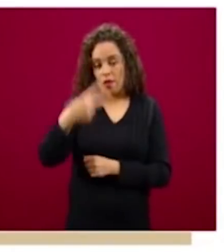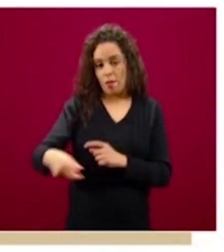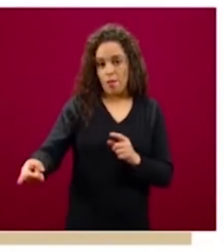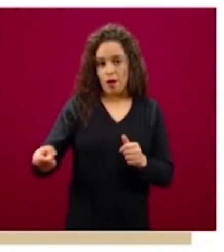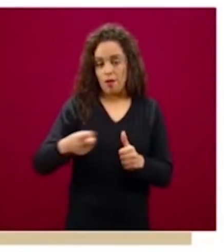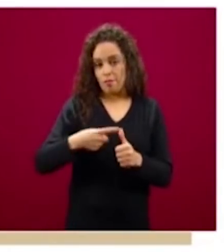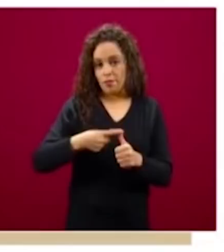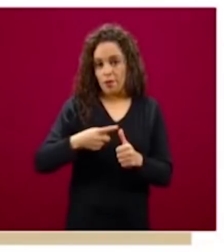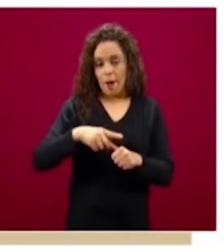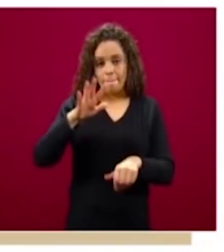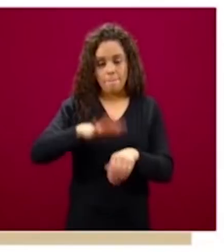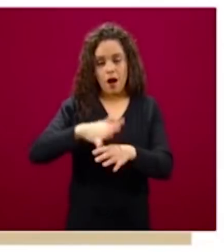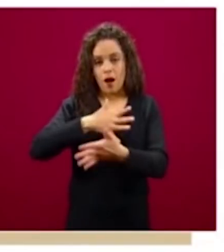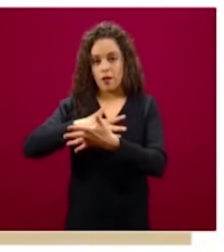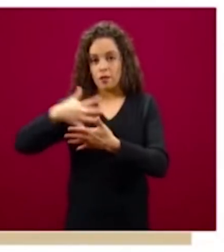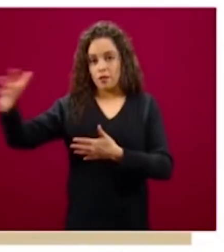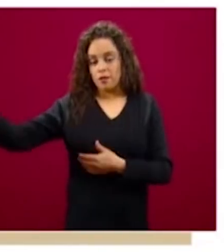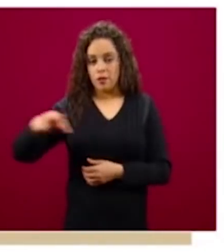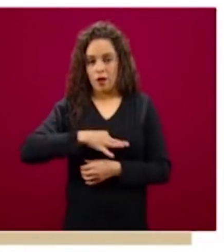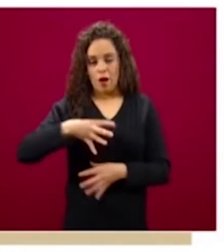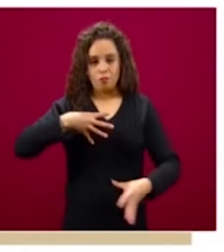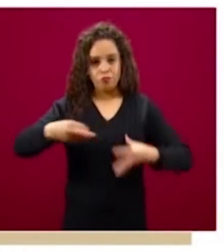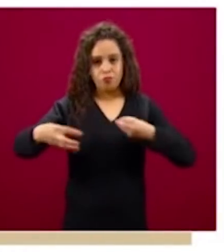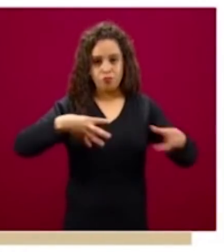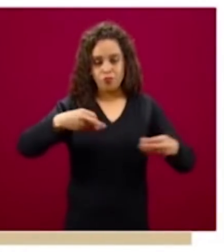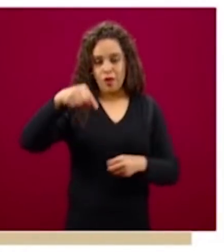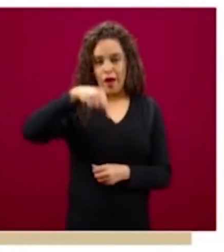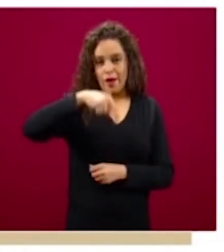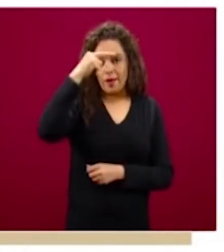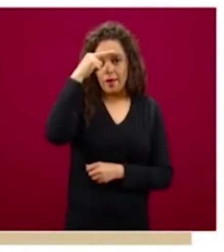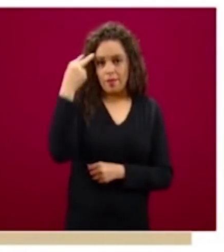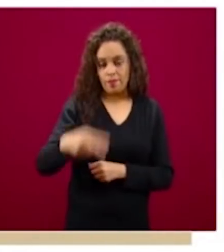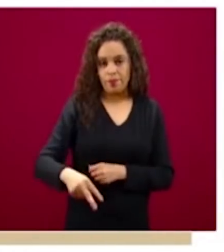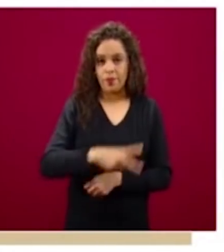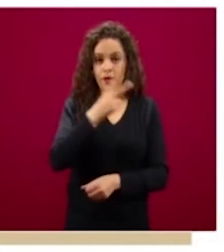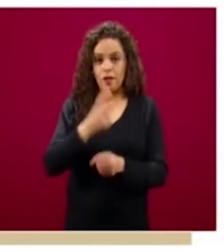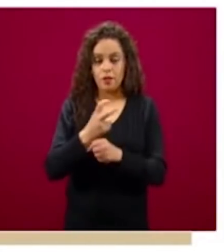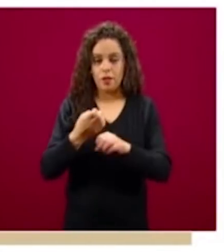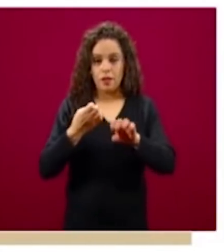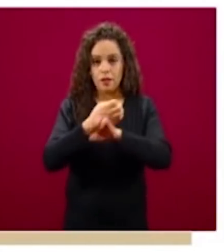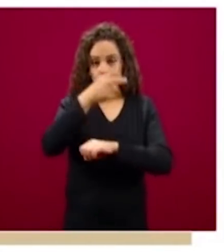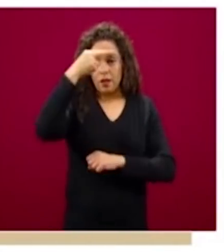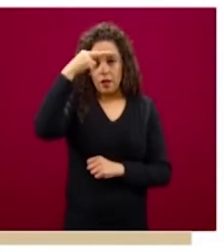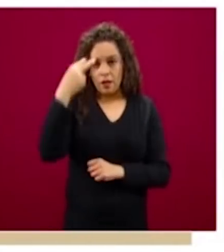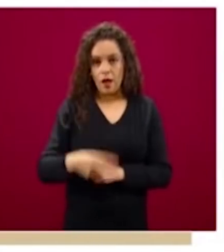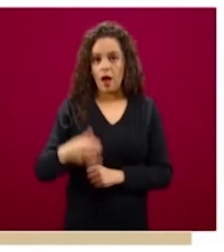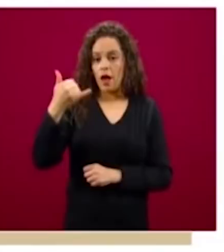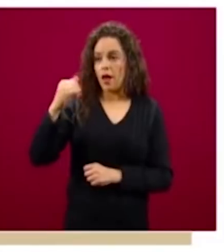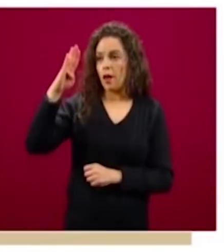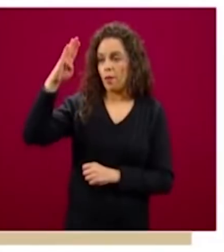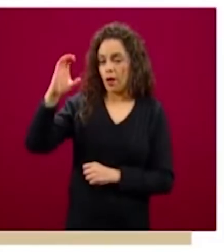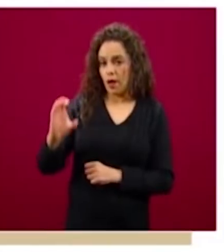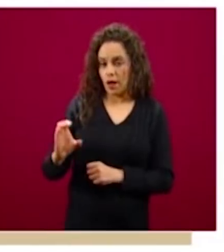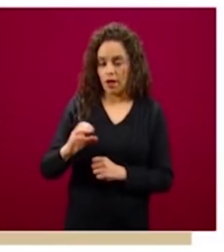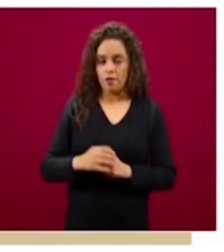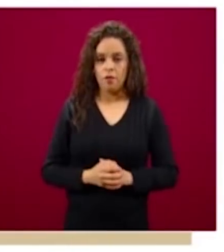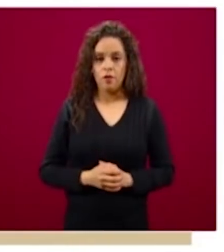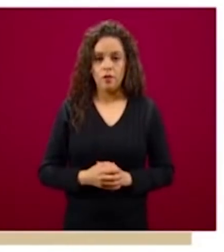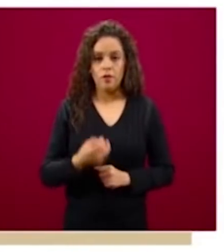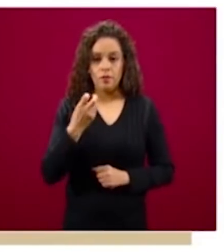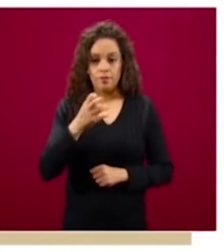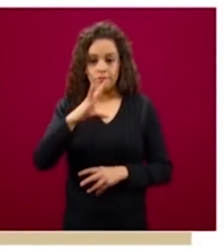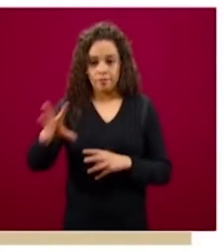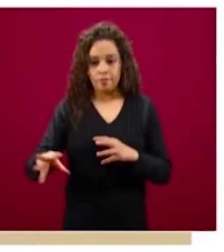mayor carga de casos en la epidemia en México, seguida del Estado de México y de Baja California, que integran esta